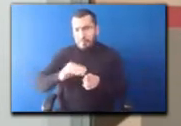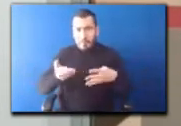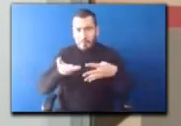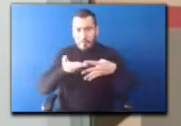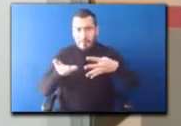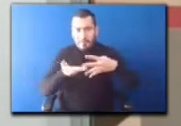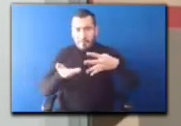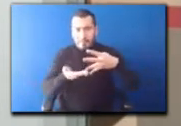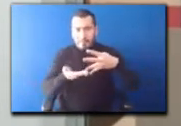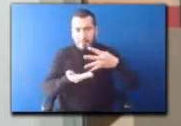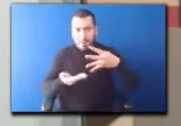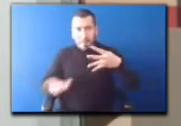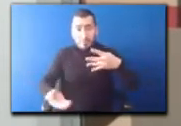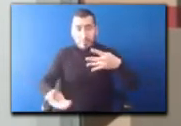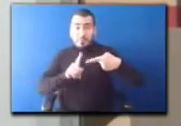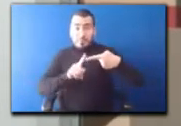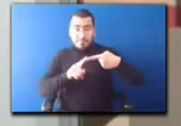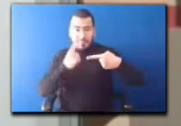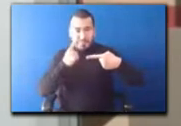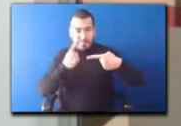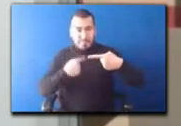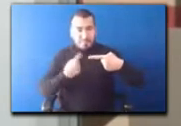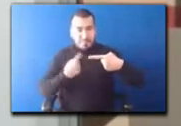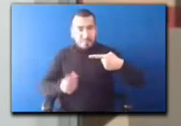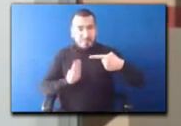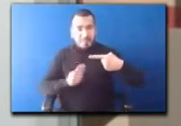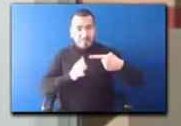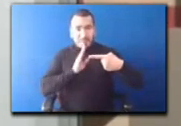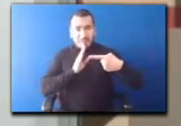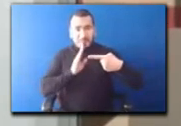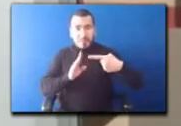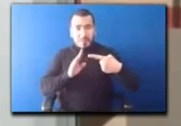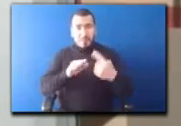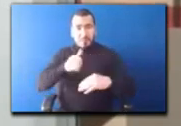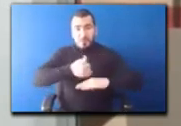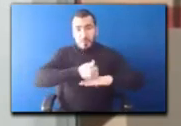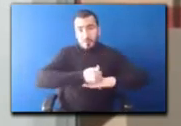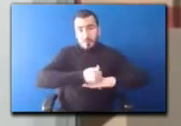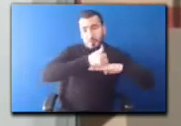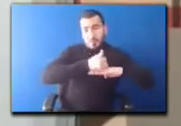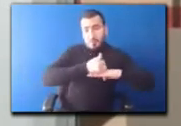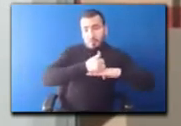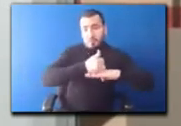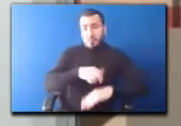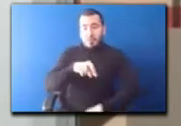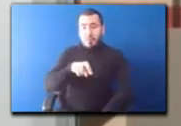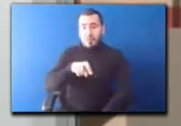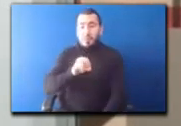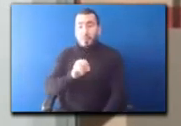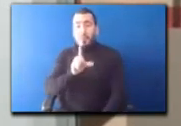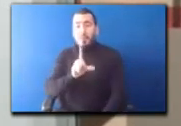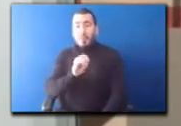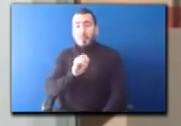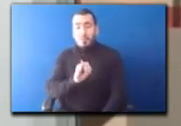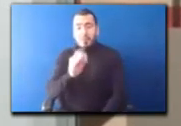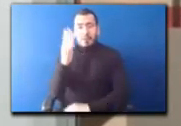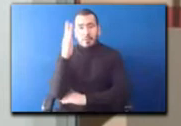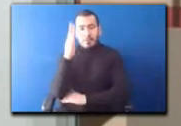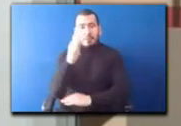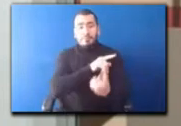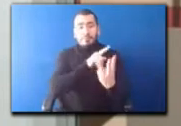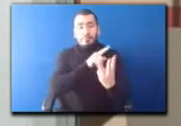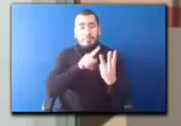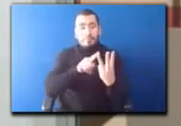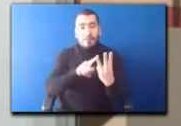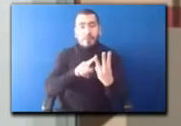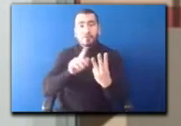Primero, escucharemos las palabras del señor rector del Politécnico Gran Colombiano. Luego, tendremos el saludo del director de la Escuela de